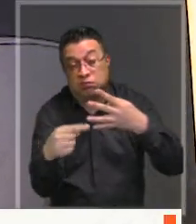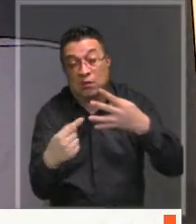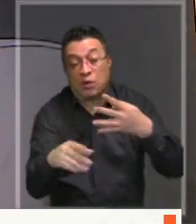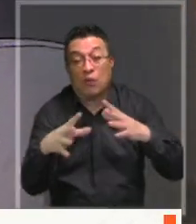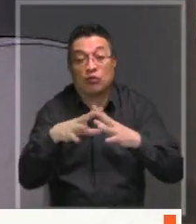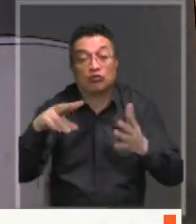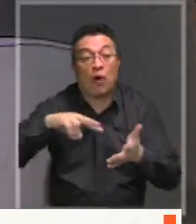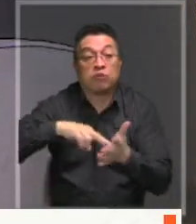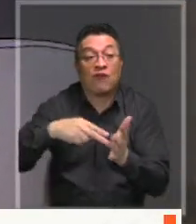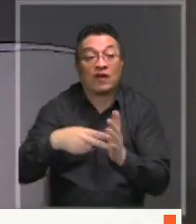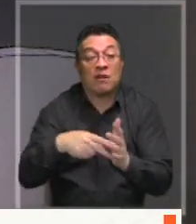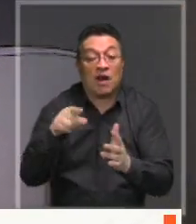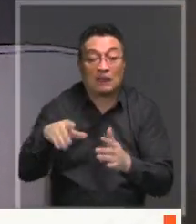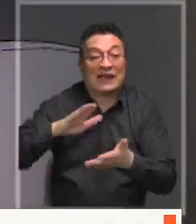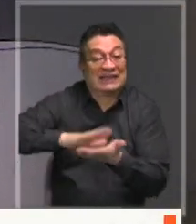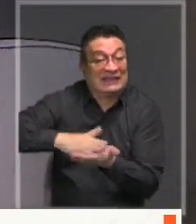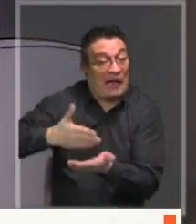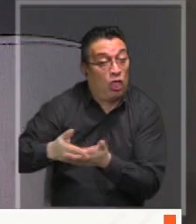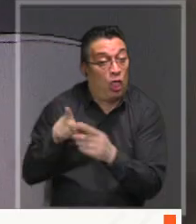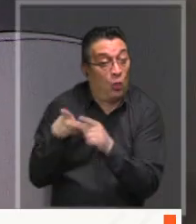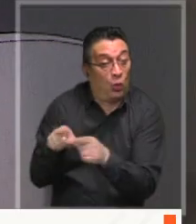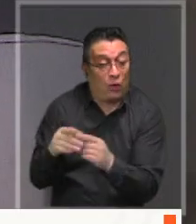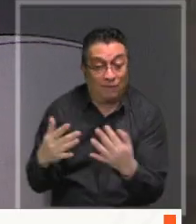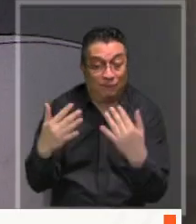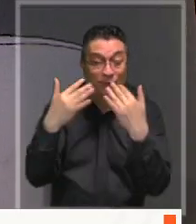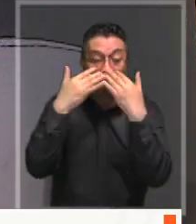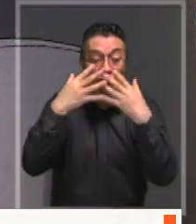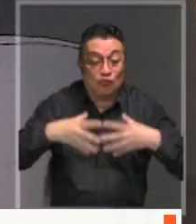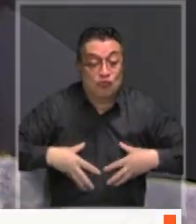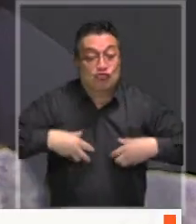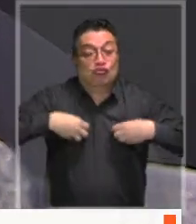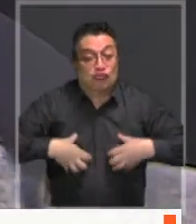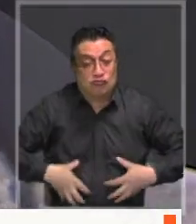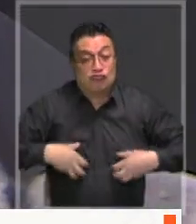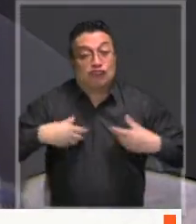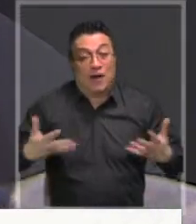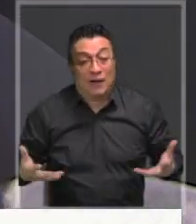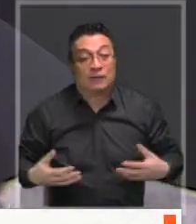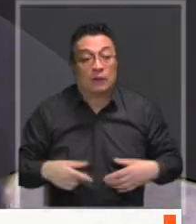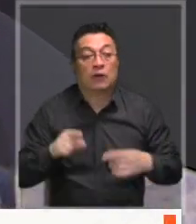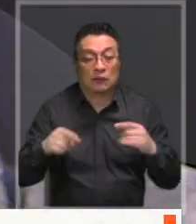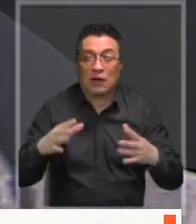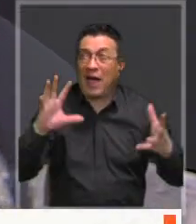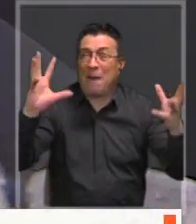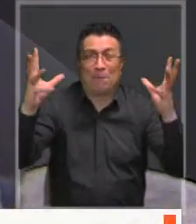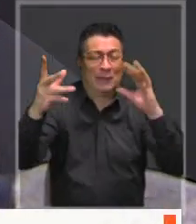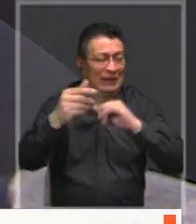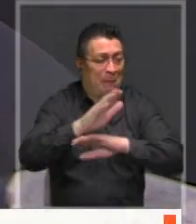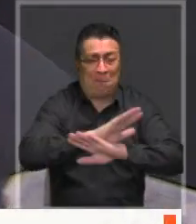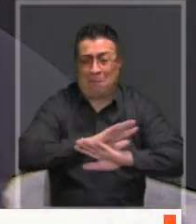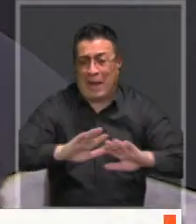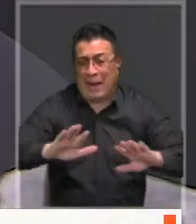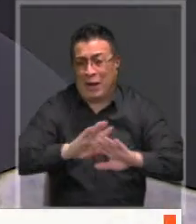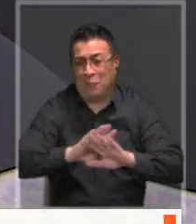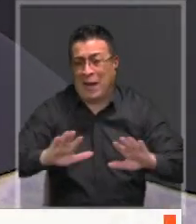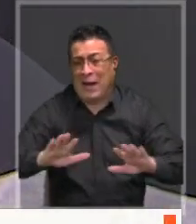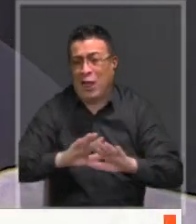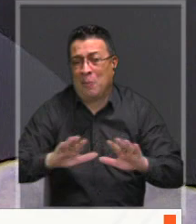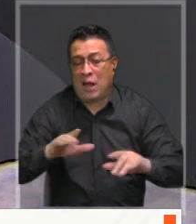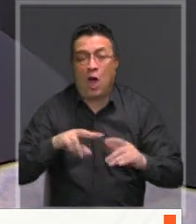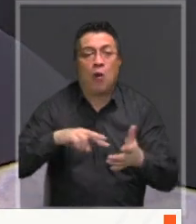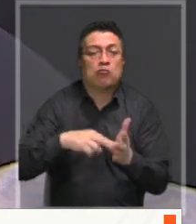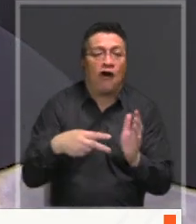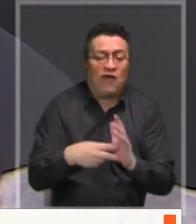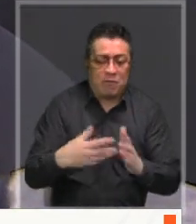con hartos problemas de salud, digamos, de respiratorio sobre todo. El ambiente está muy malo, están muchos problemas